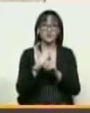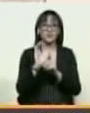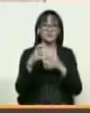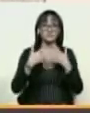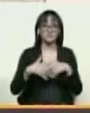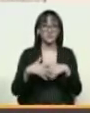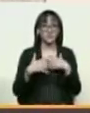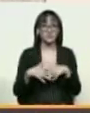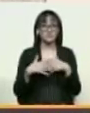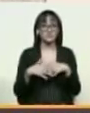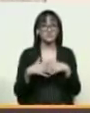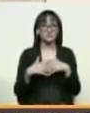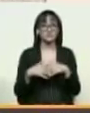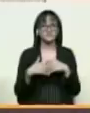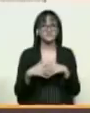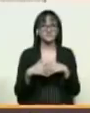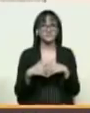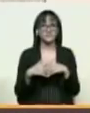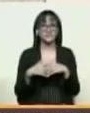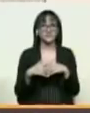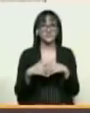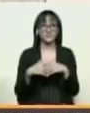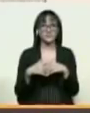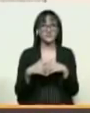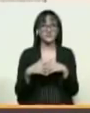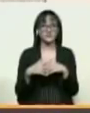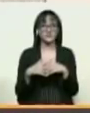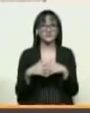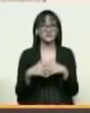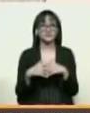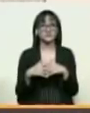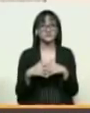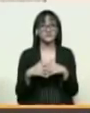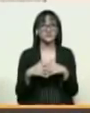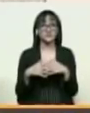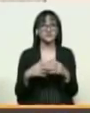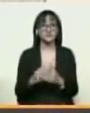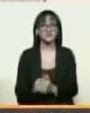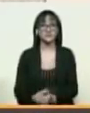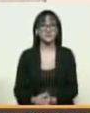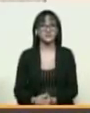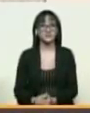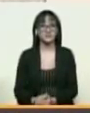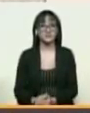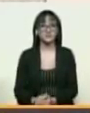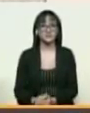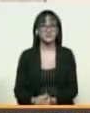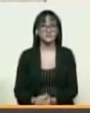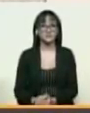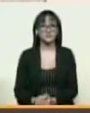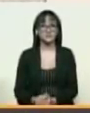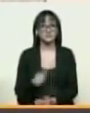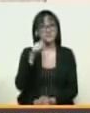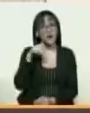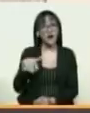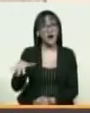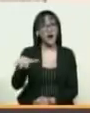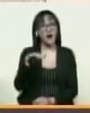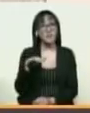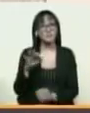industrial. Venezuela tiene potencialidades infinitas en el campo, sobre